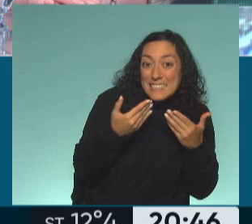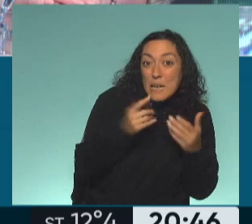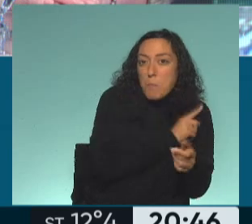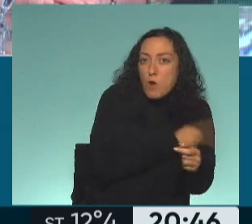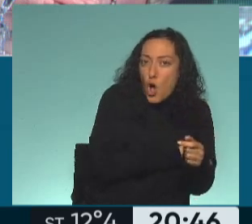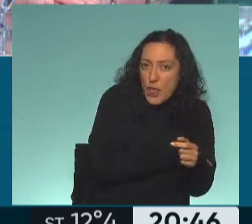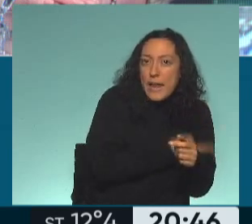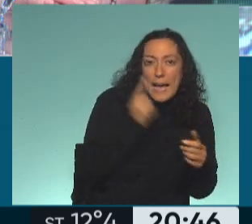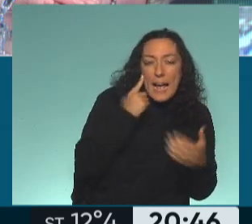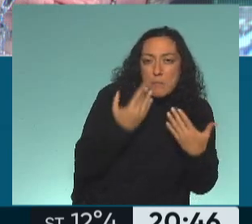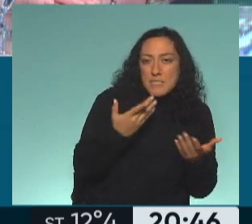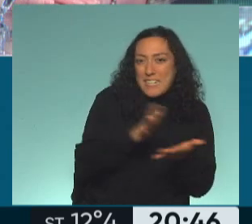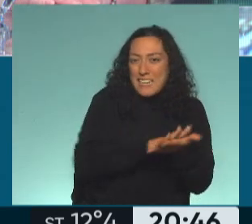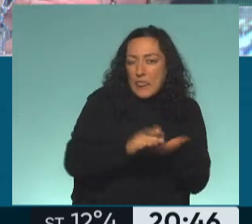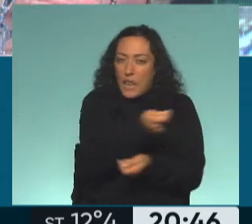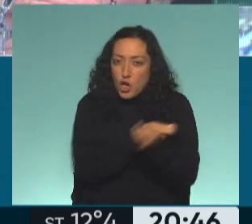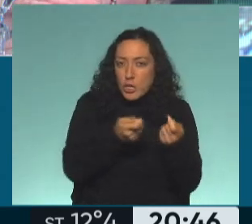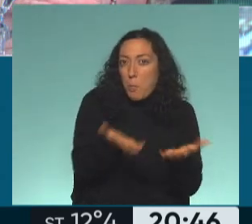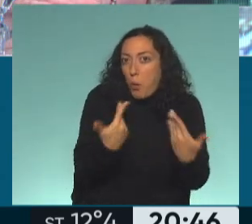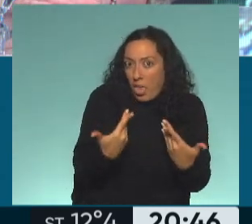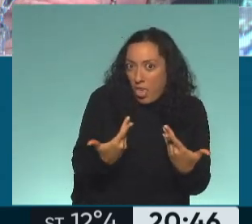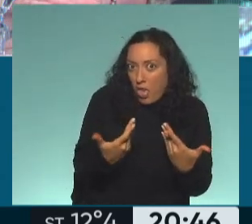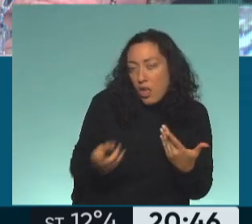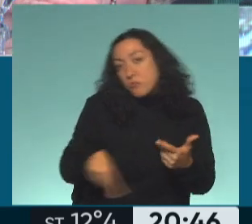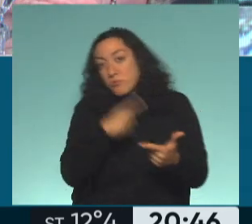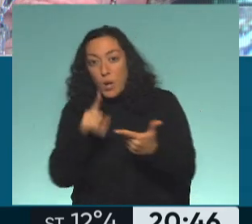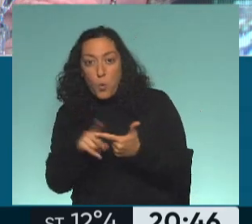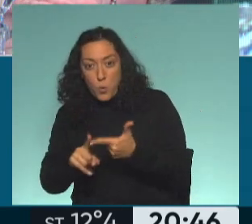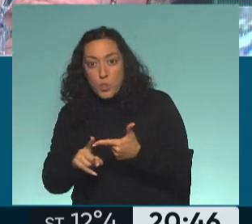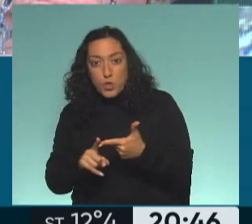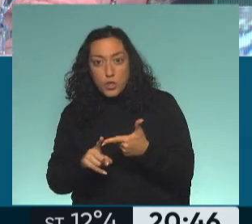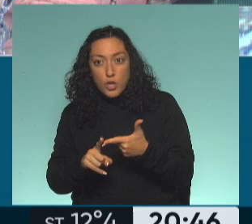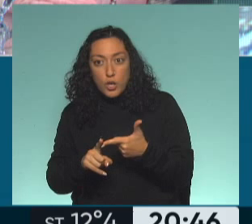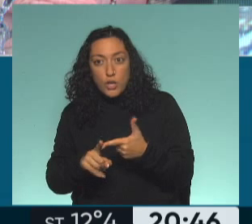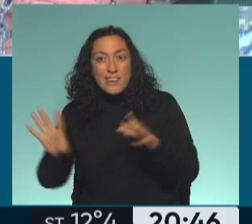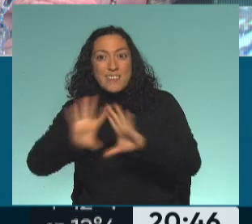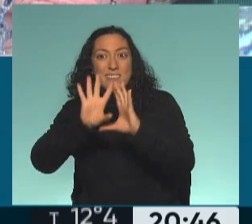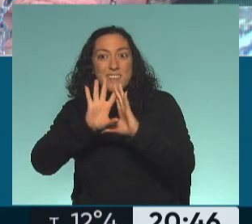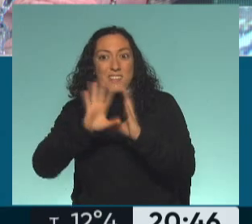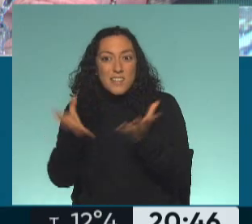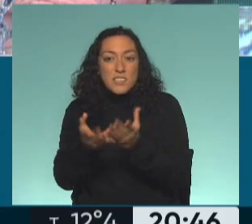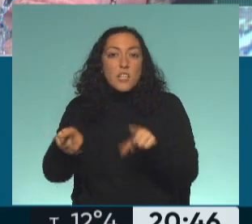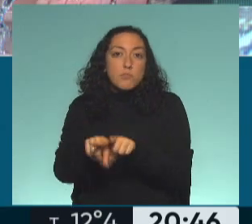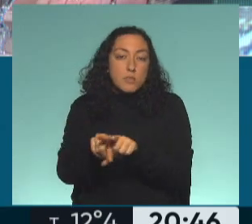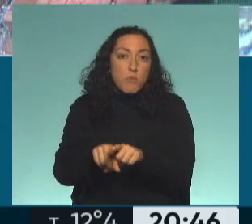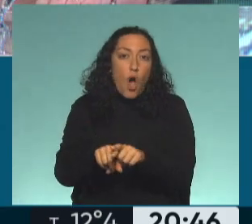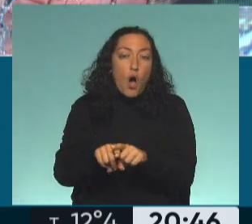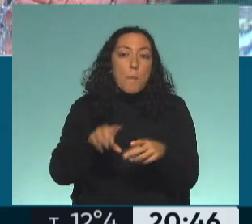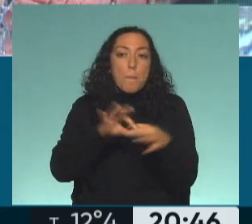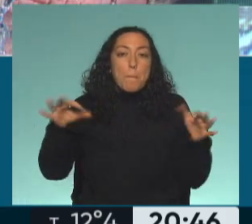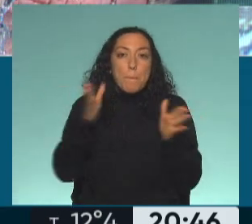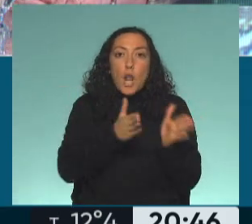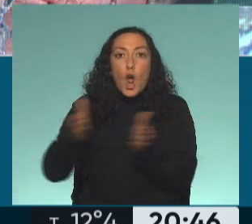esa capacidad de negociación. Y por el otro lado también de internacionalización. Las cadenas productivas no